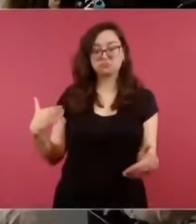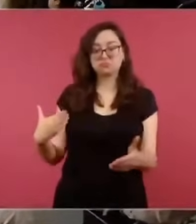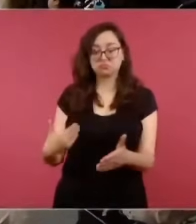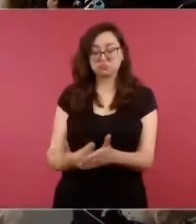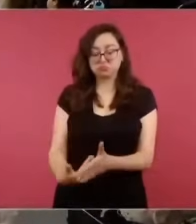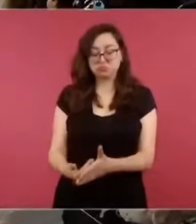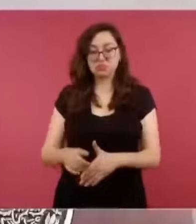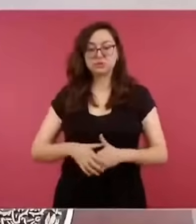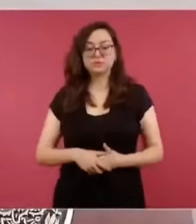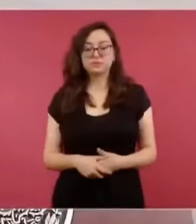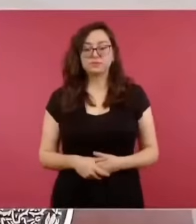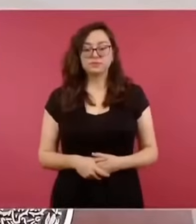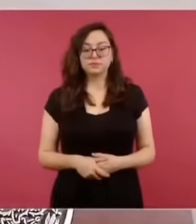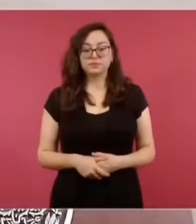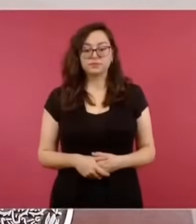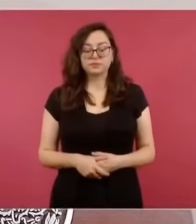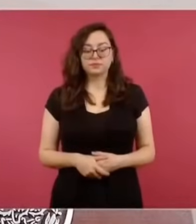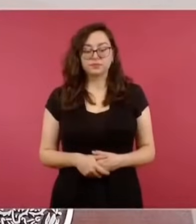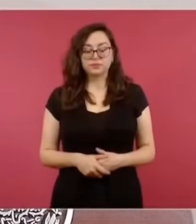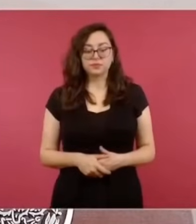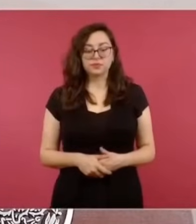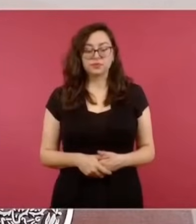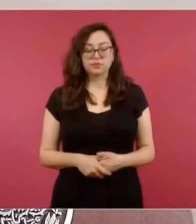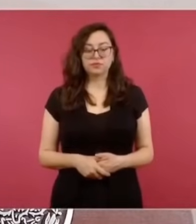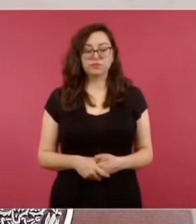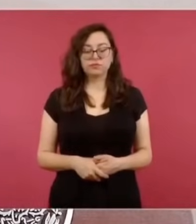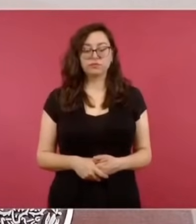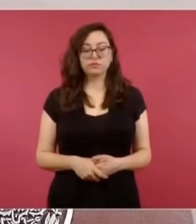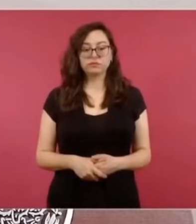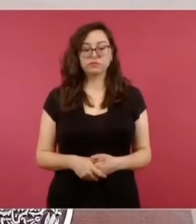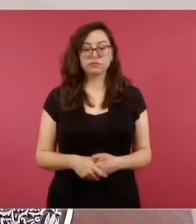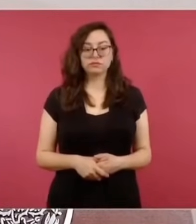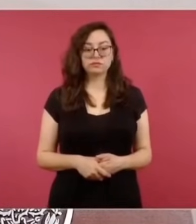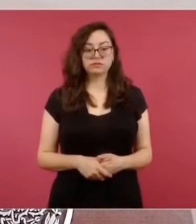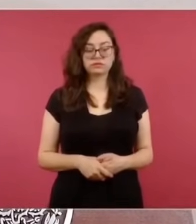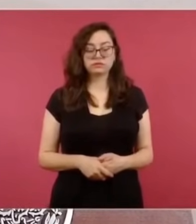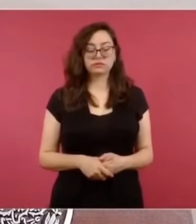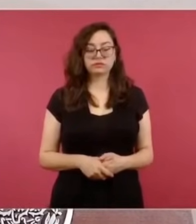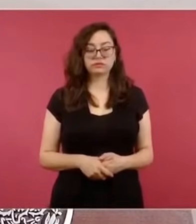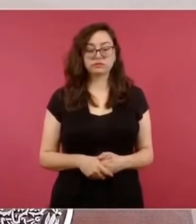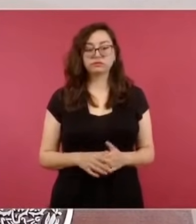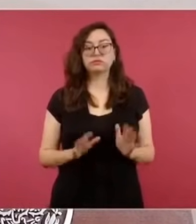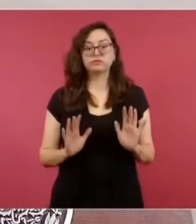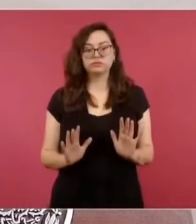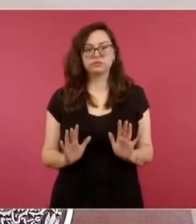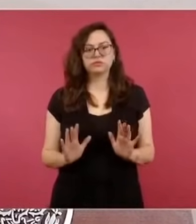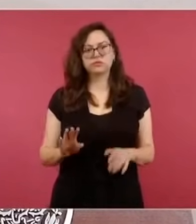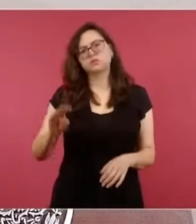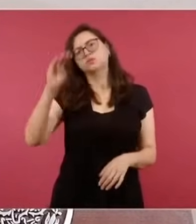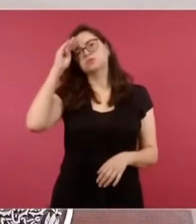Un día antes de concluir, puede ser que la semana que viene,